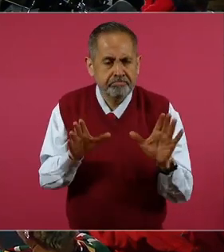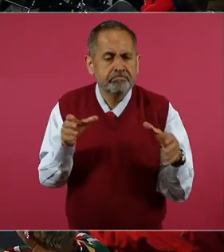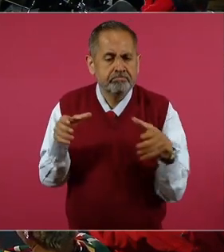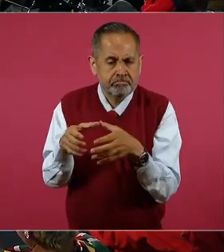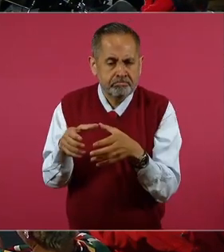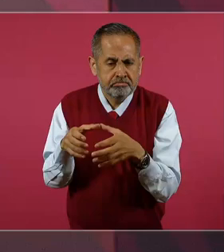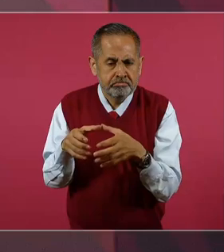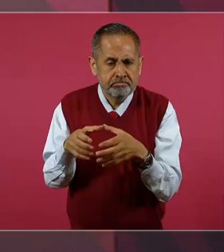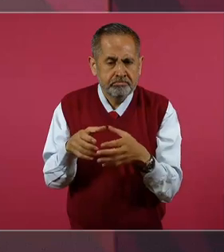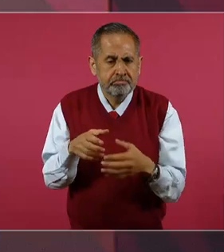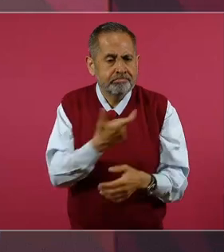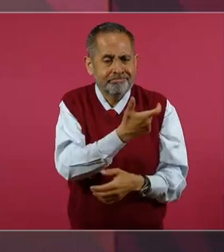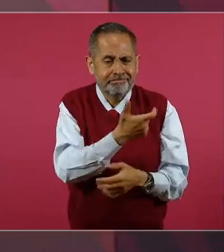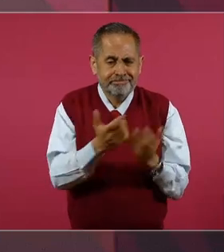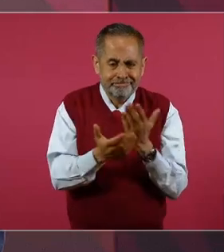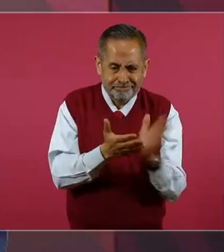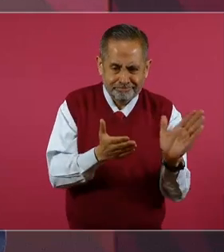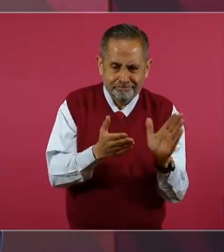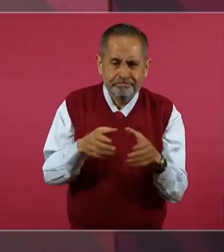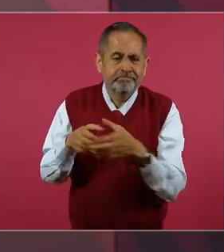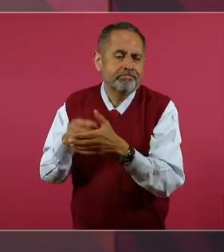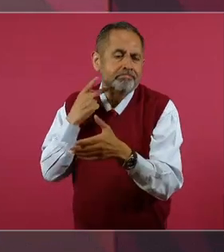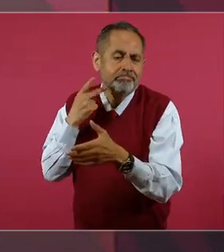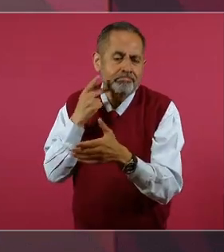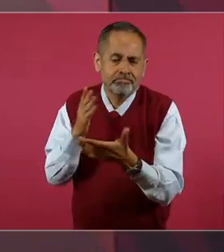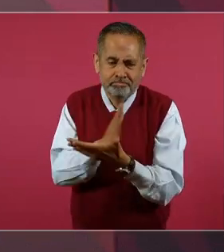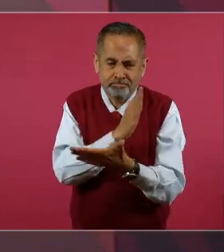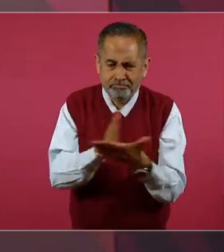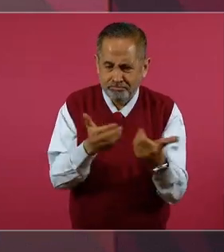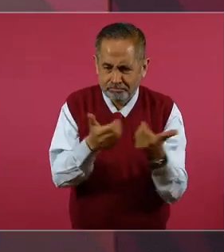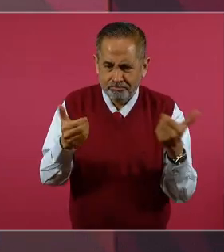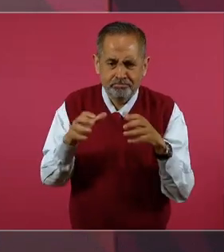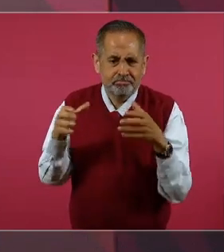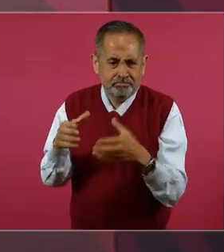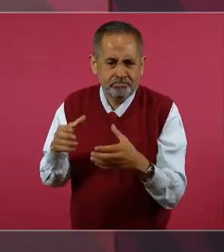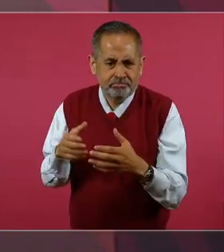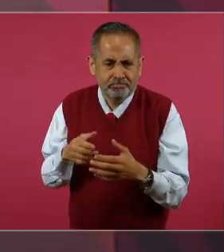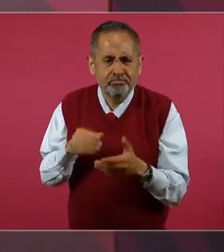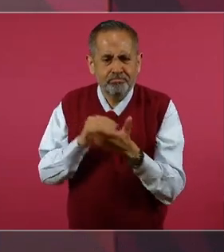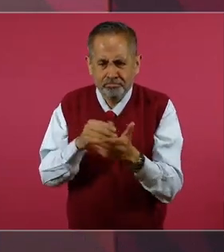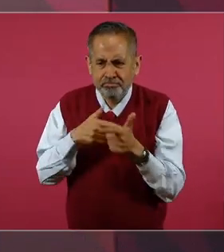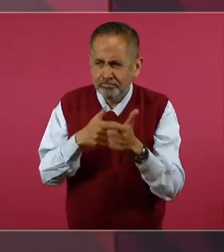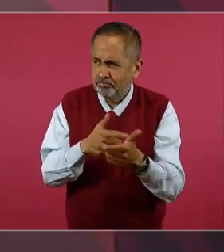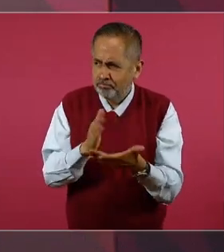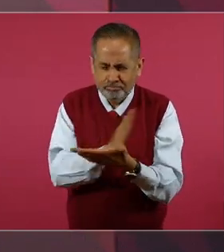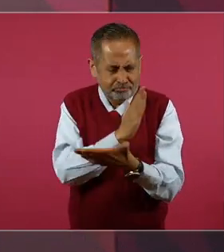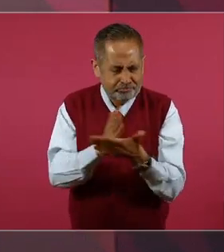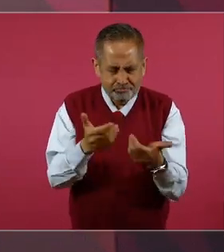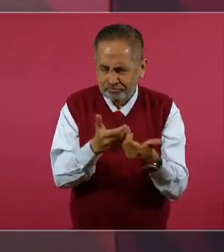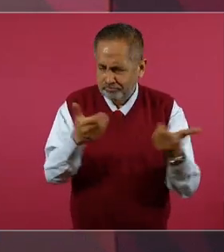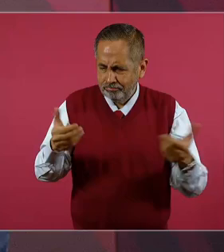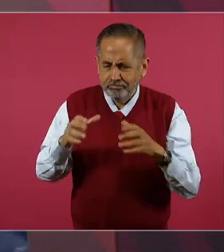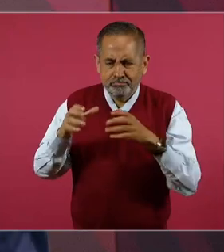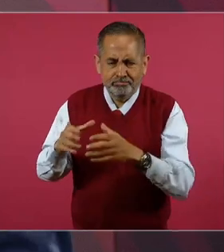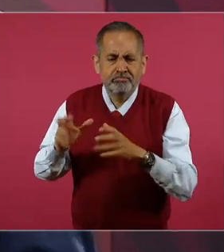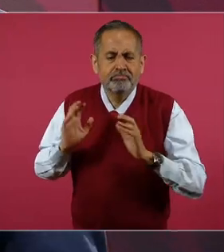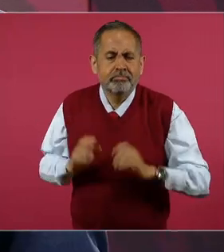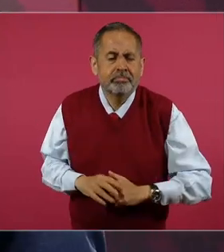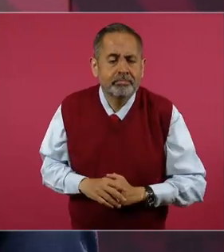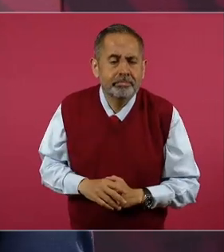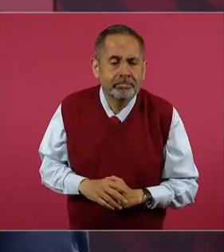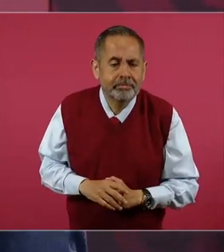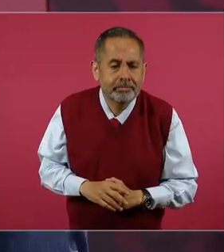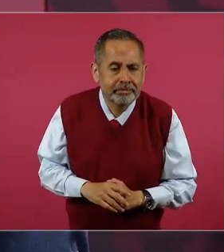el poder económico del poder político, o seguir separando. No deben